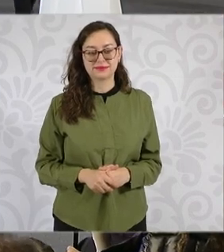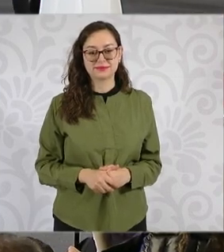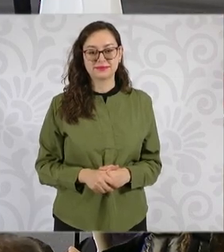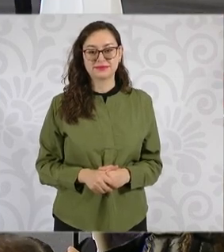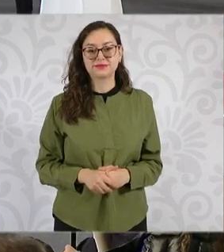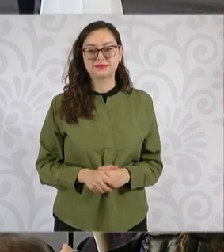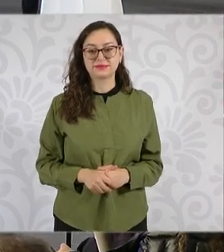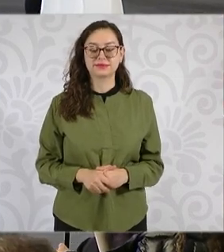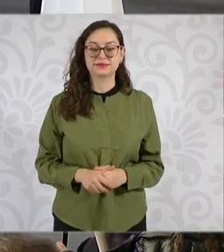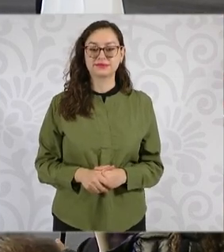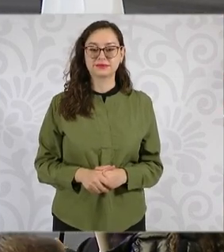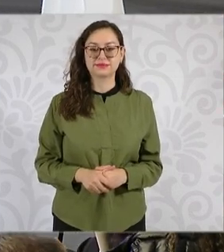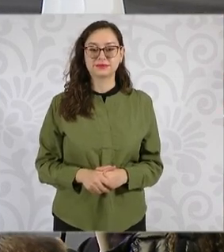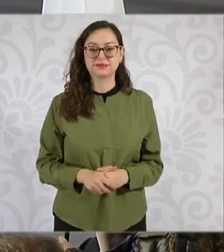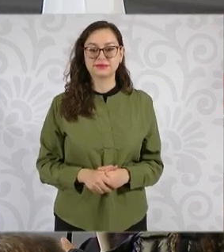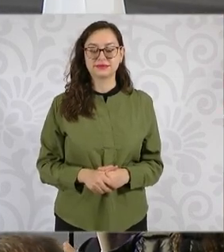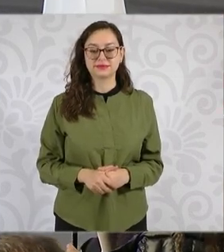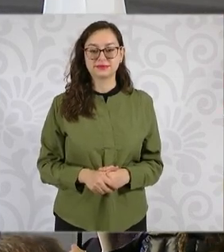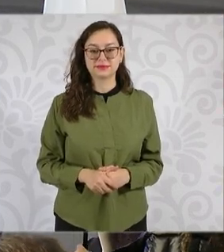Gracias.